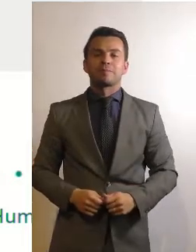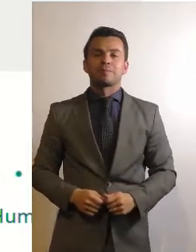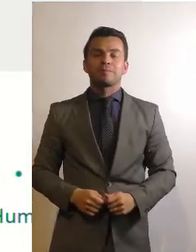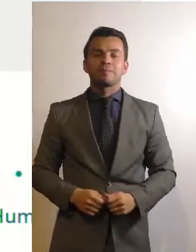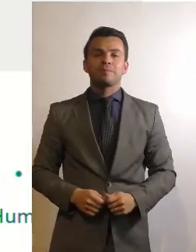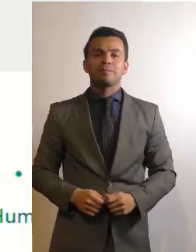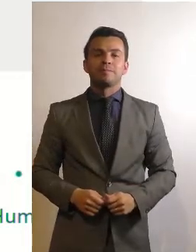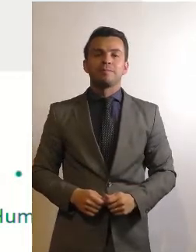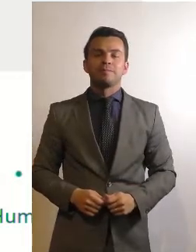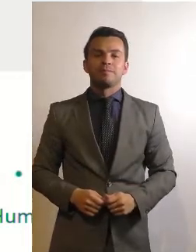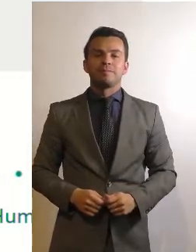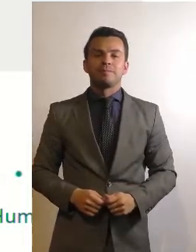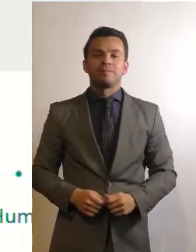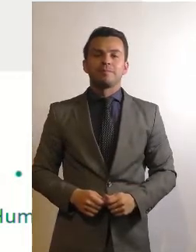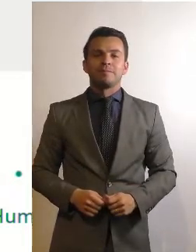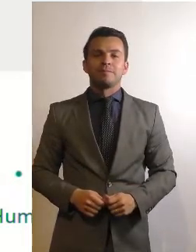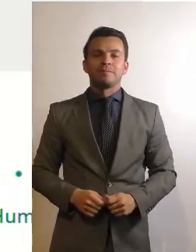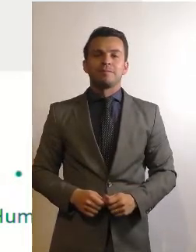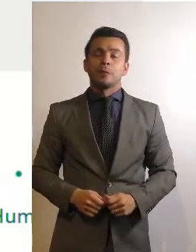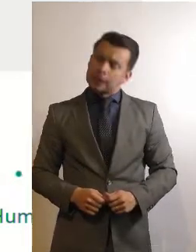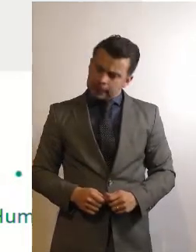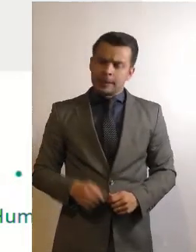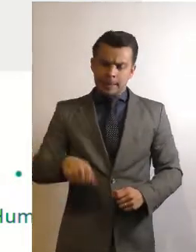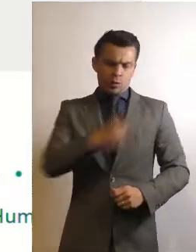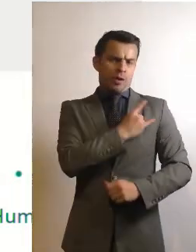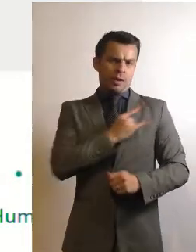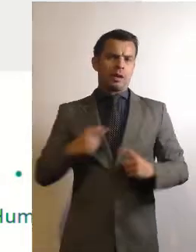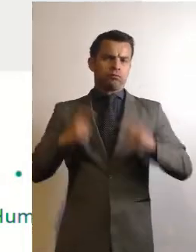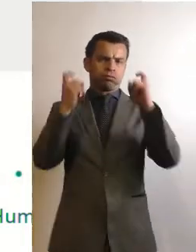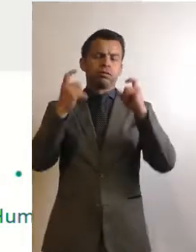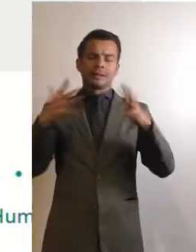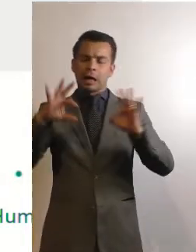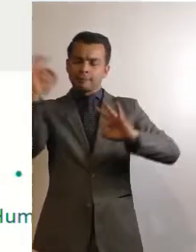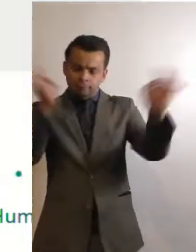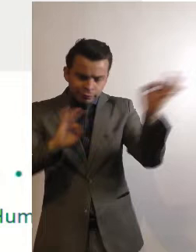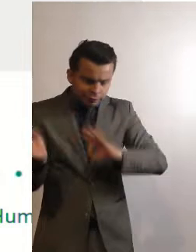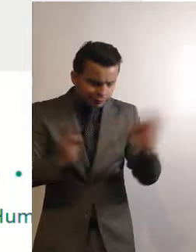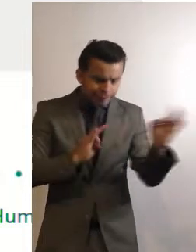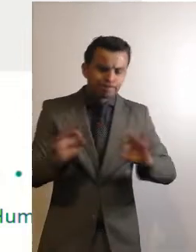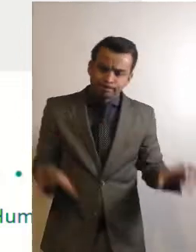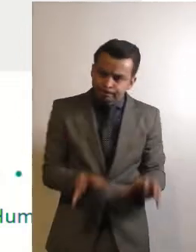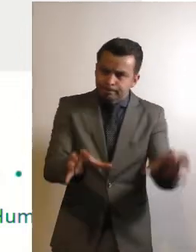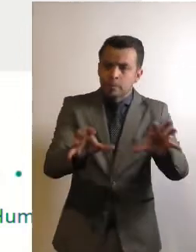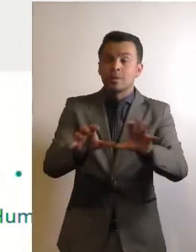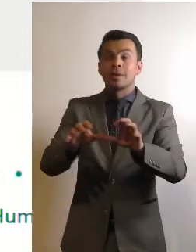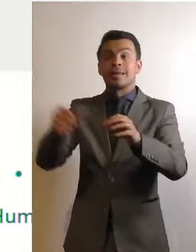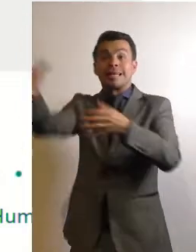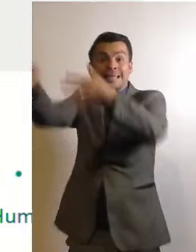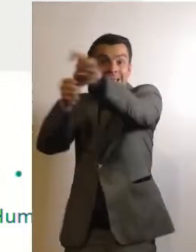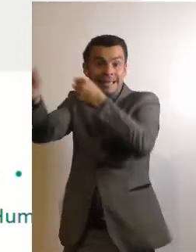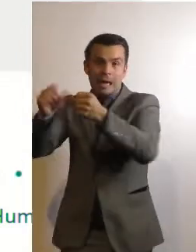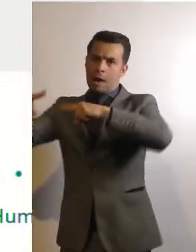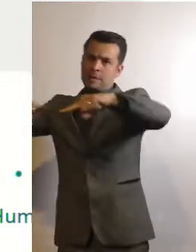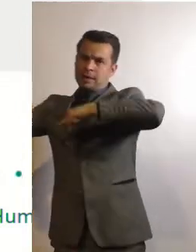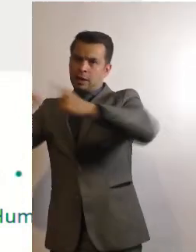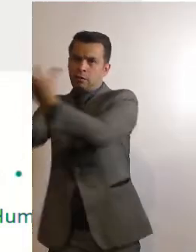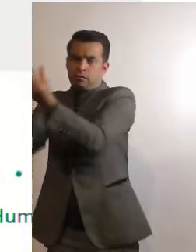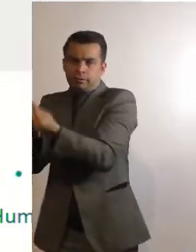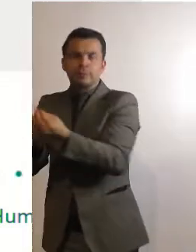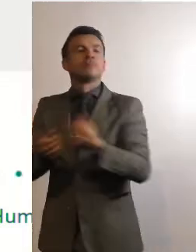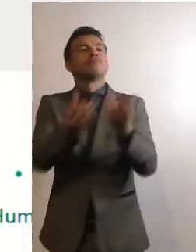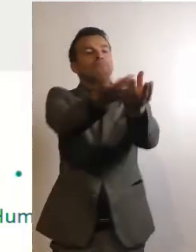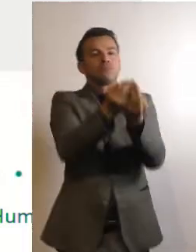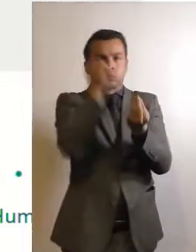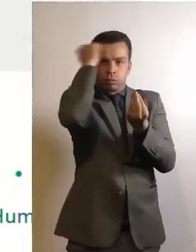Hemos desarrollado diferentes actividades formativas para los académicos y administrativos con una participación